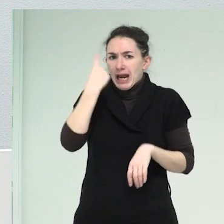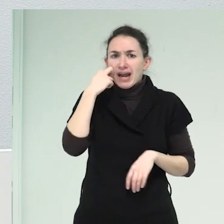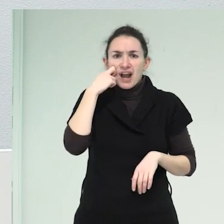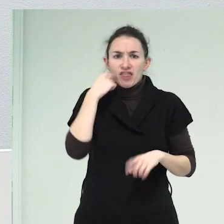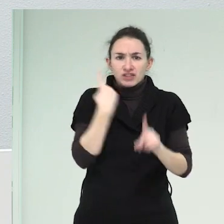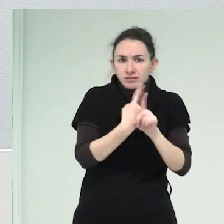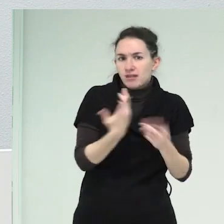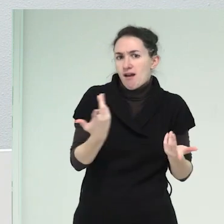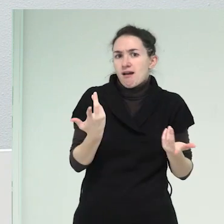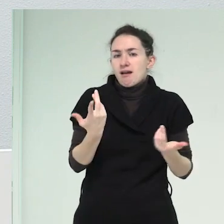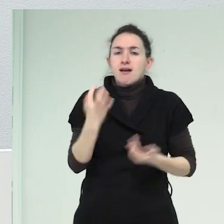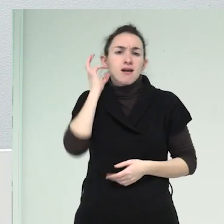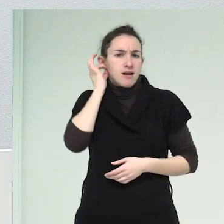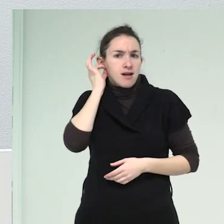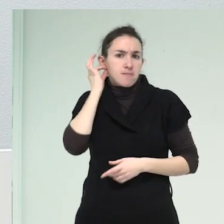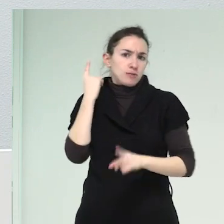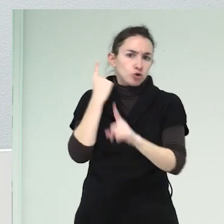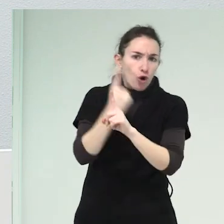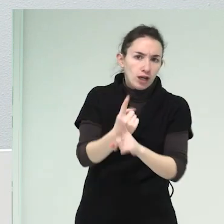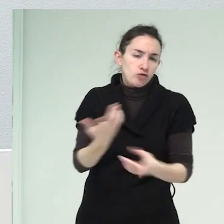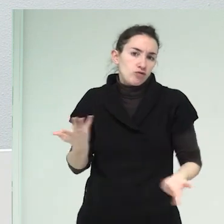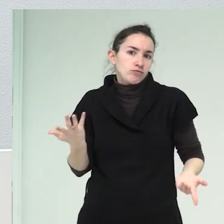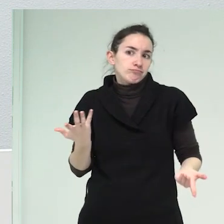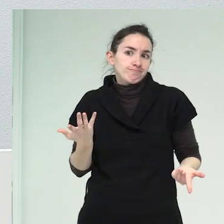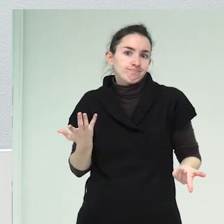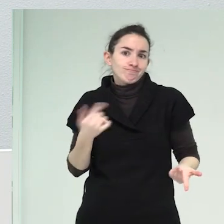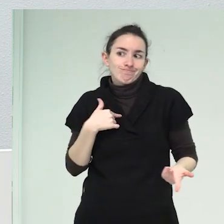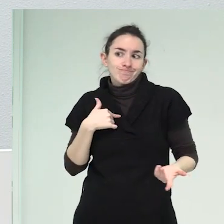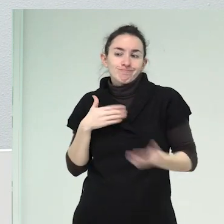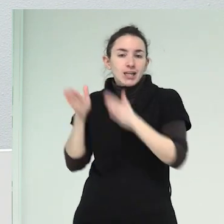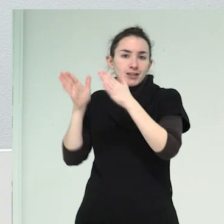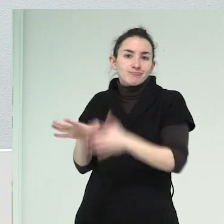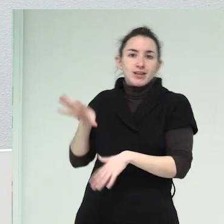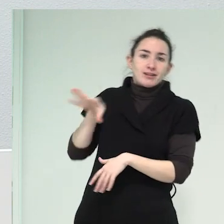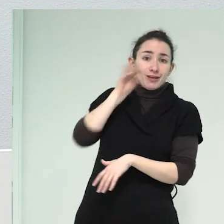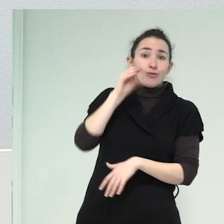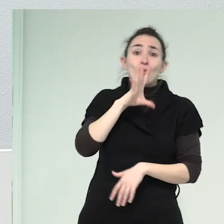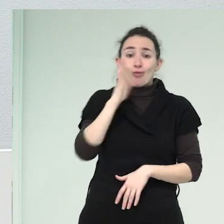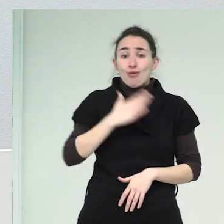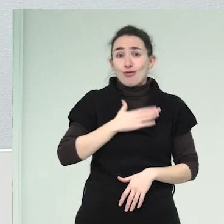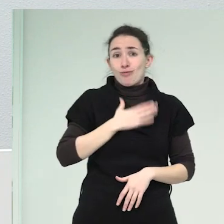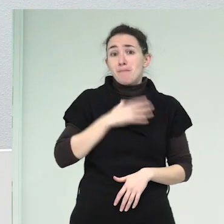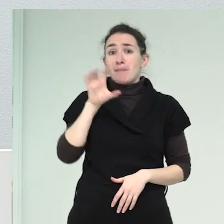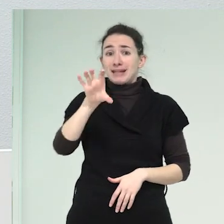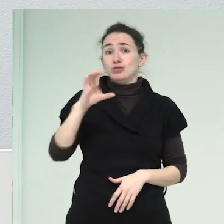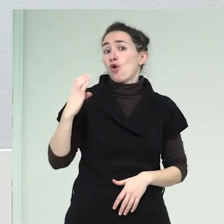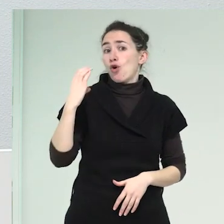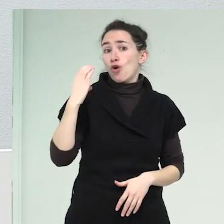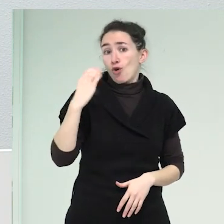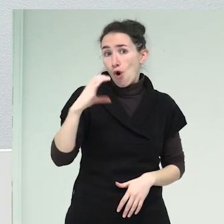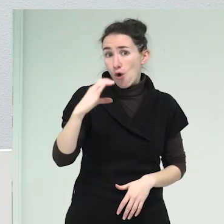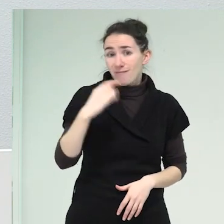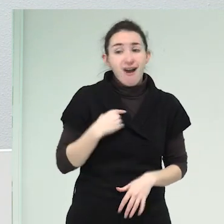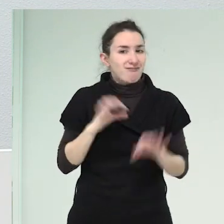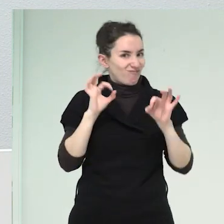misógino. Y bueno, como la puedo entender muy fácilmente porque yo vengo de un país que se llama Colombia y también allí